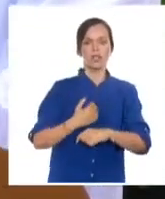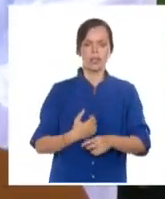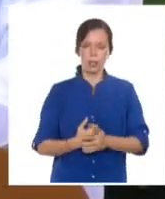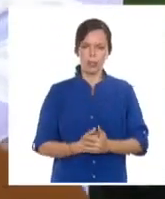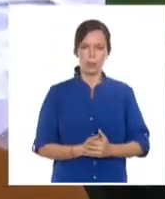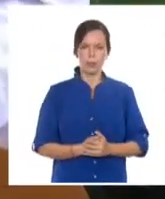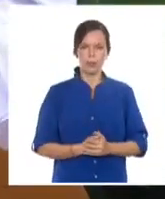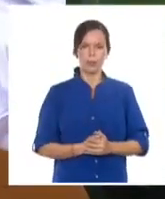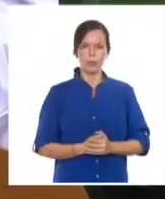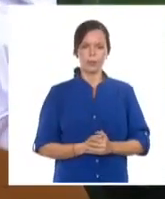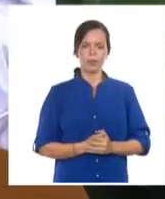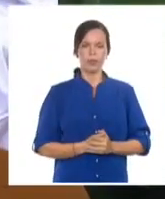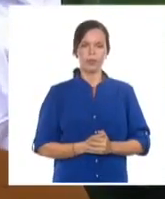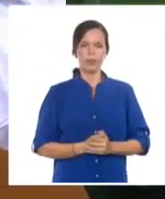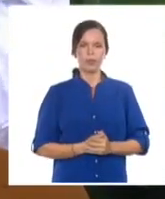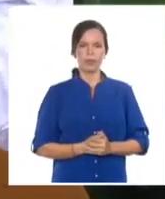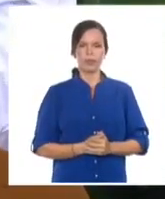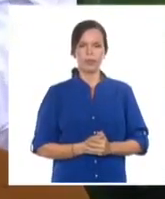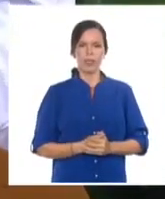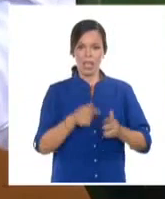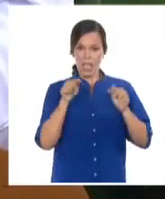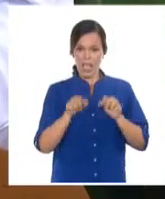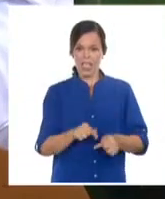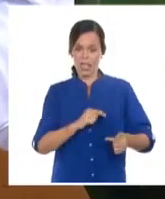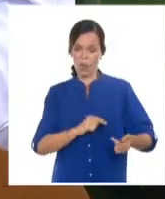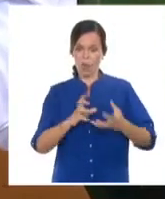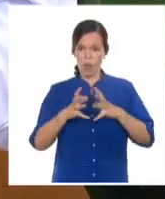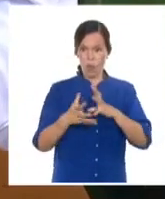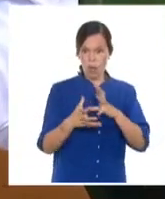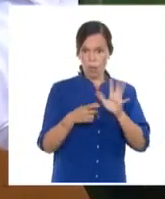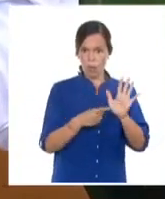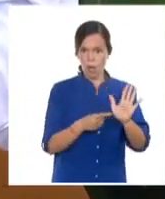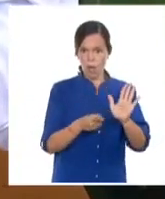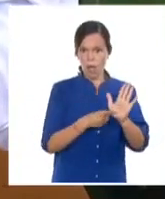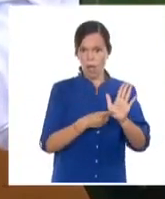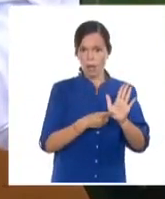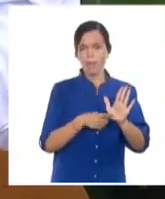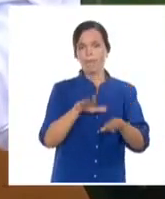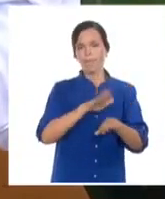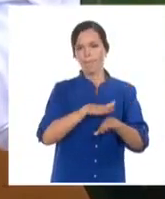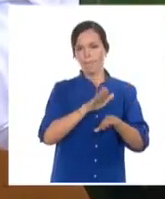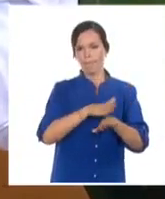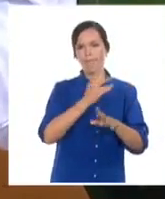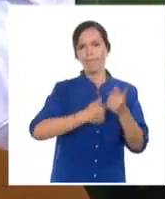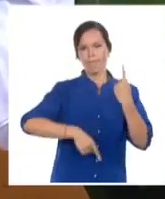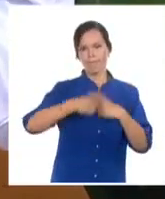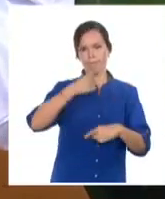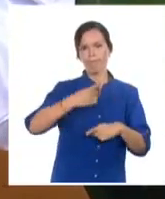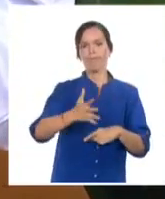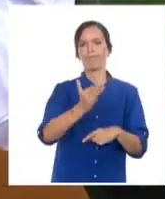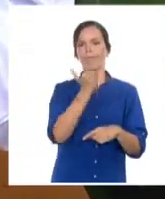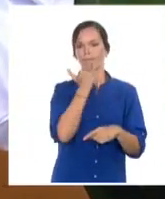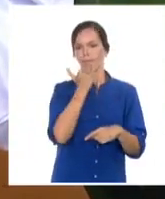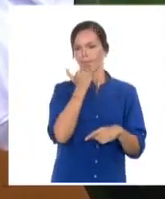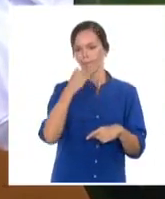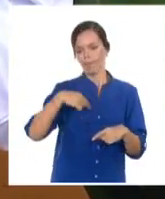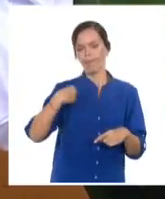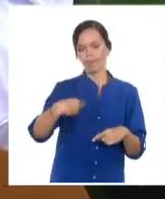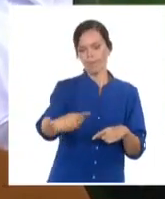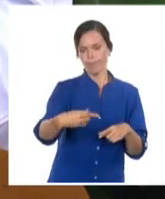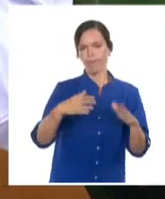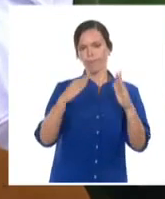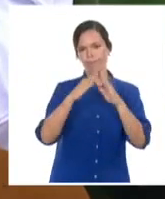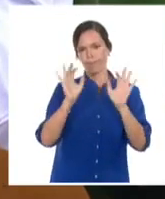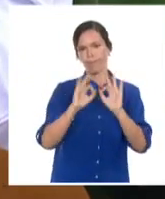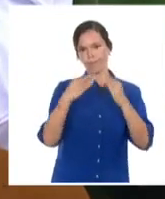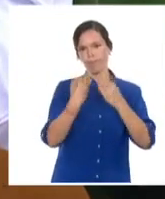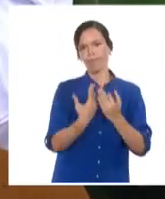nunca Ese diseño resulta la causa principal de las severas afectaciones cotidianas que nos laceran